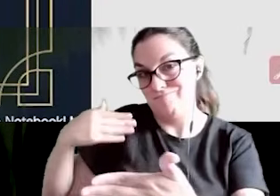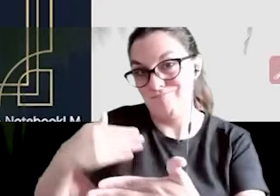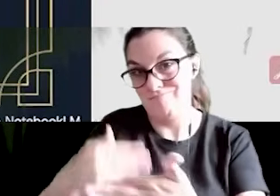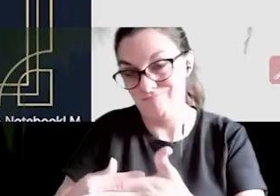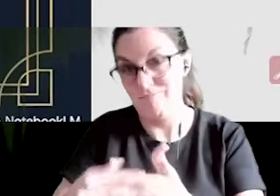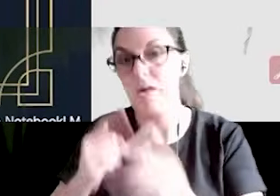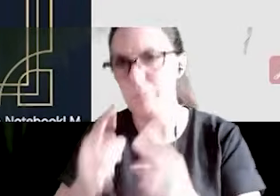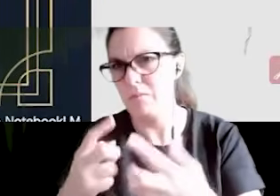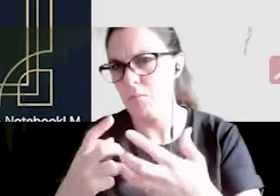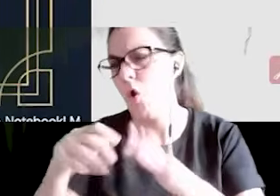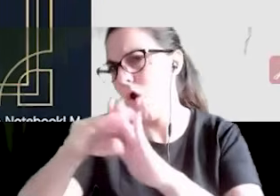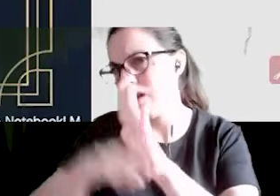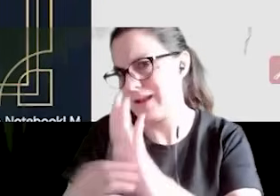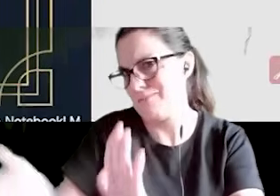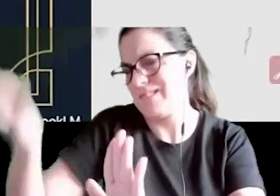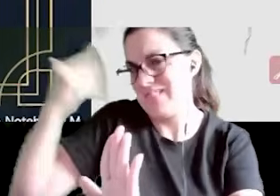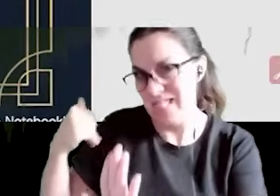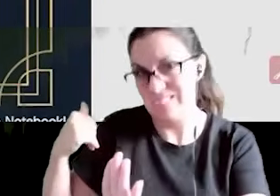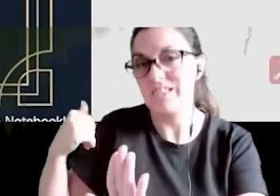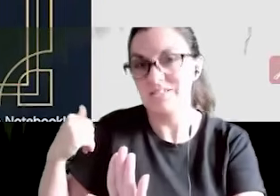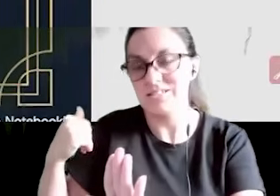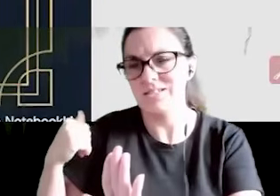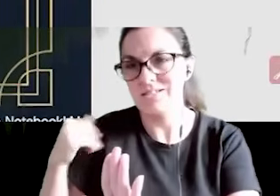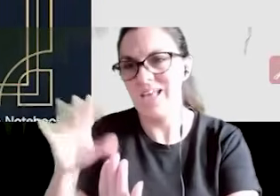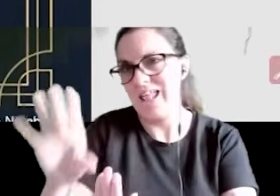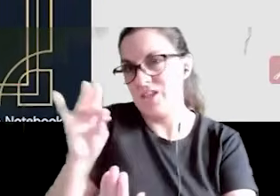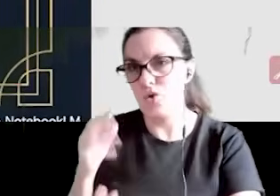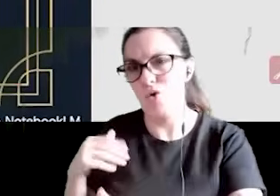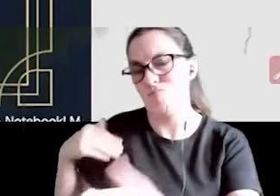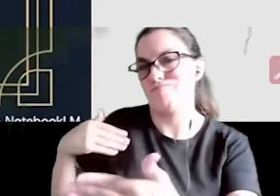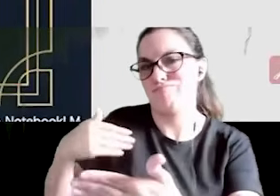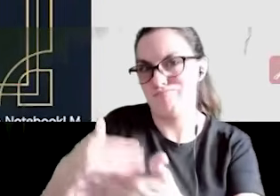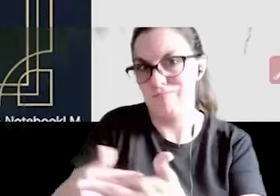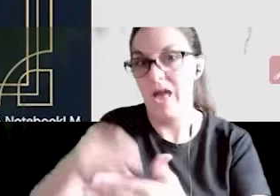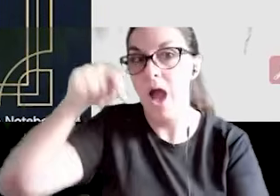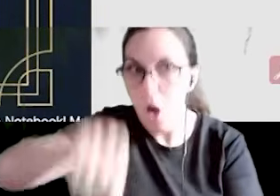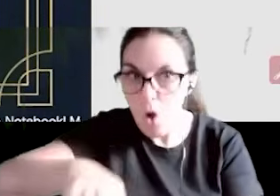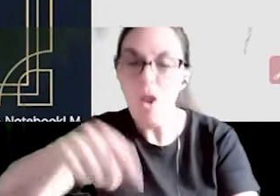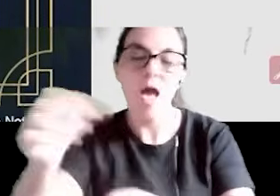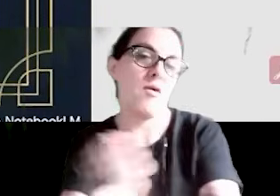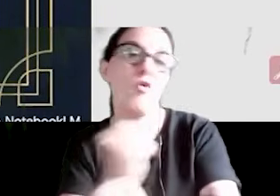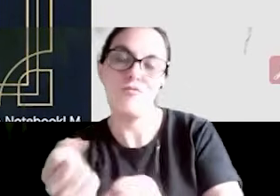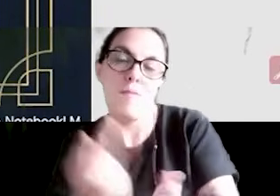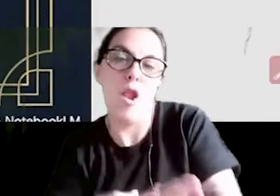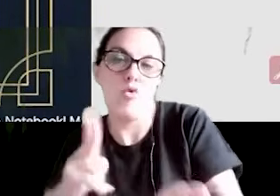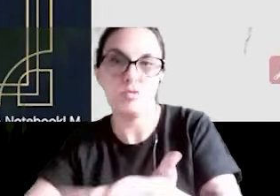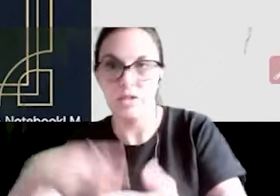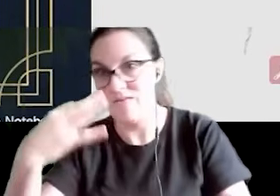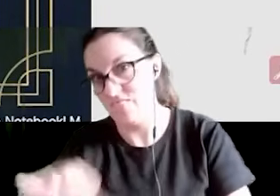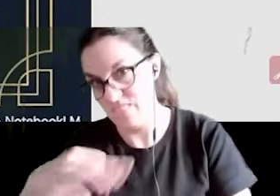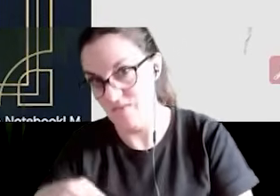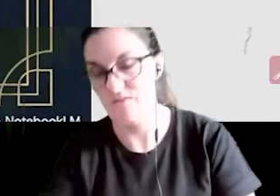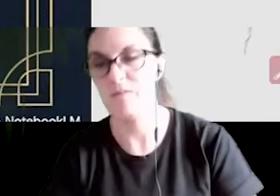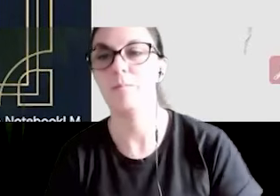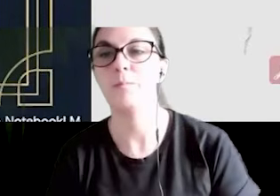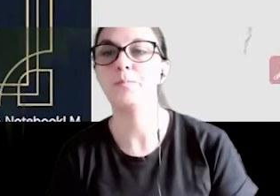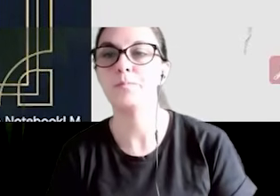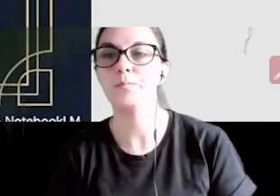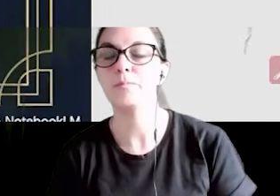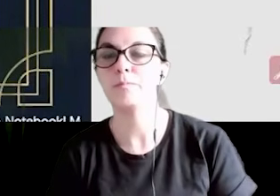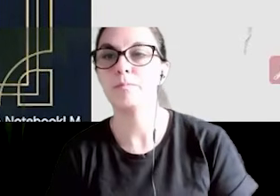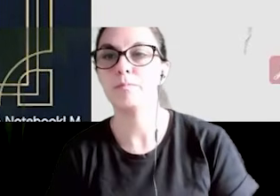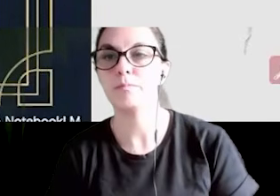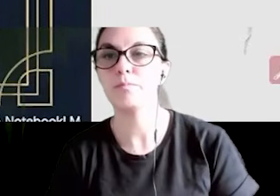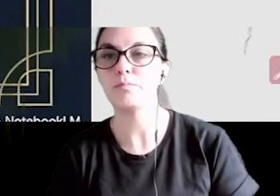anterior, de la antigua RG 5704, tiene que confirmar esa opción dentro del